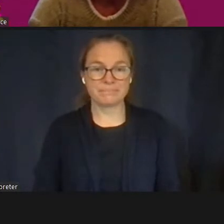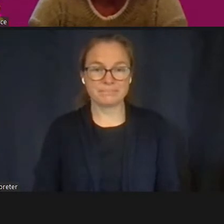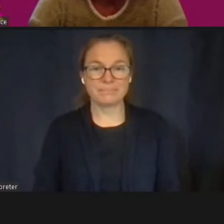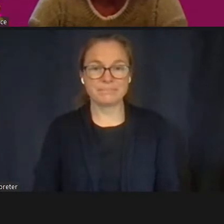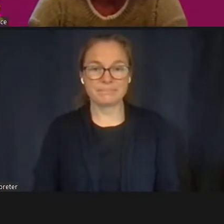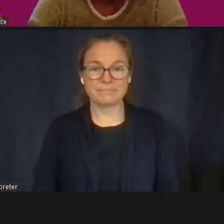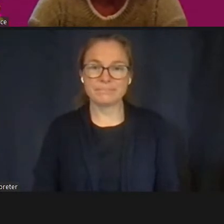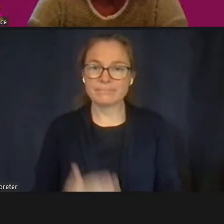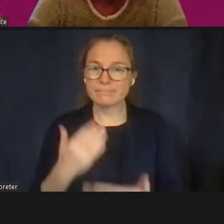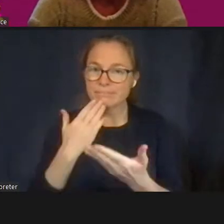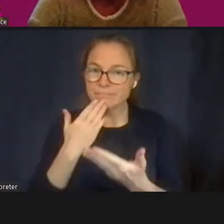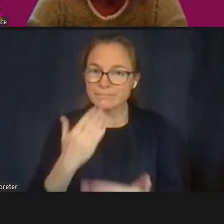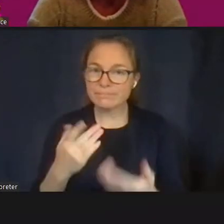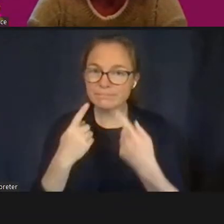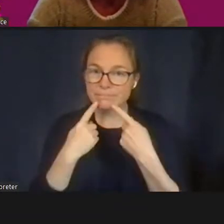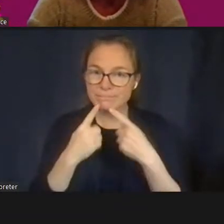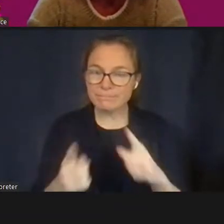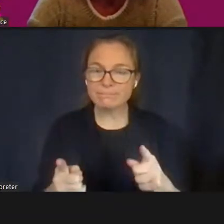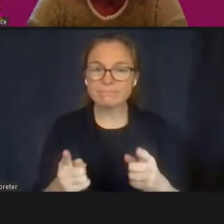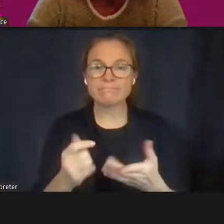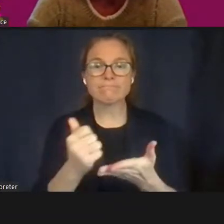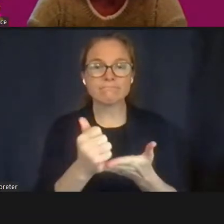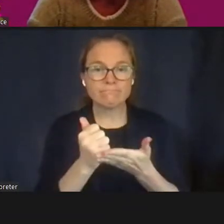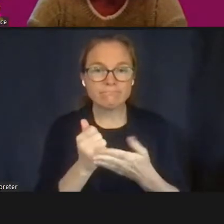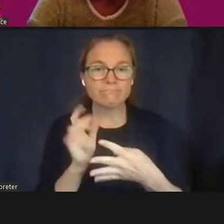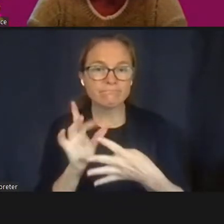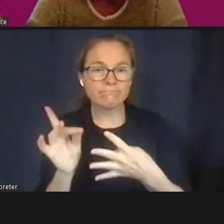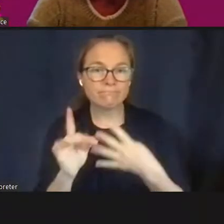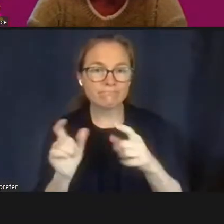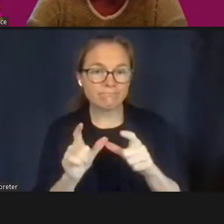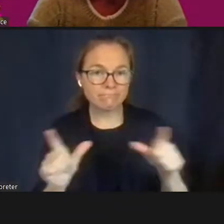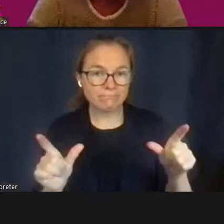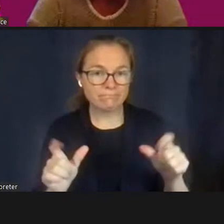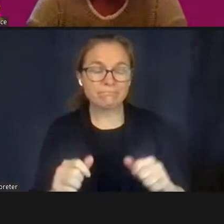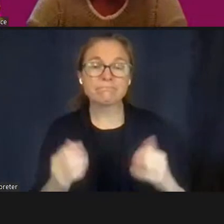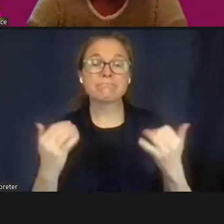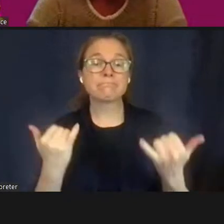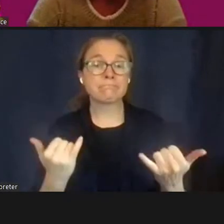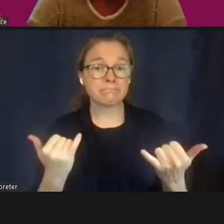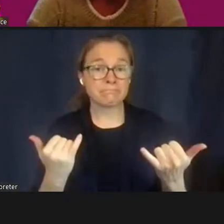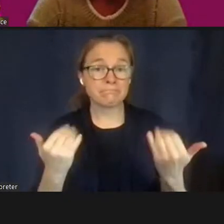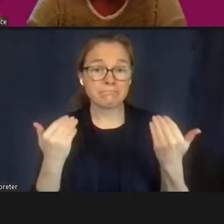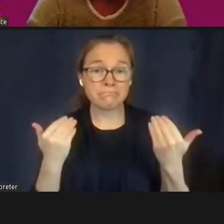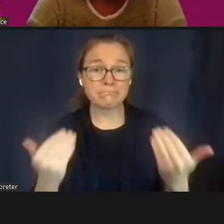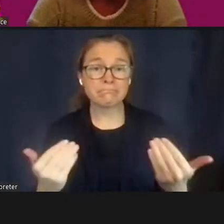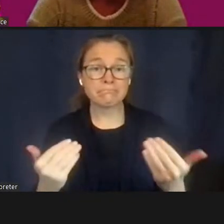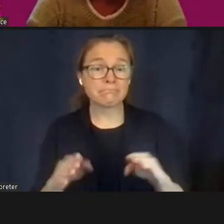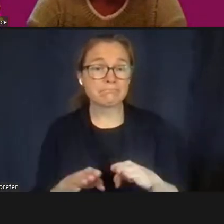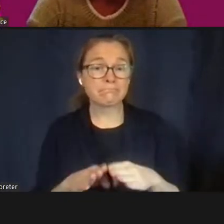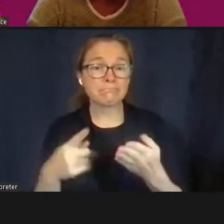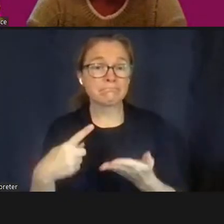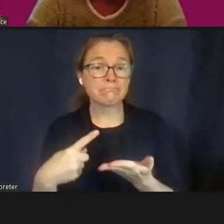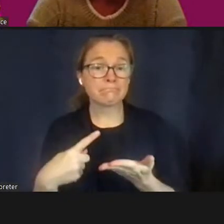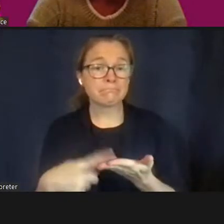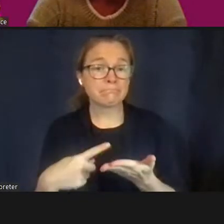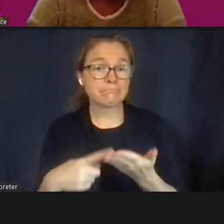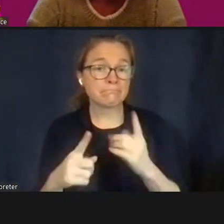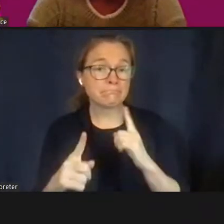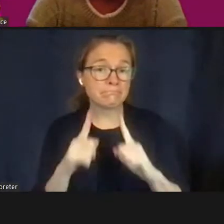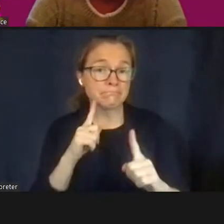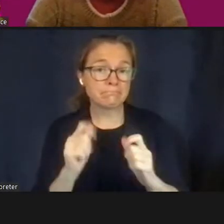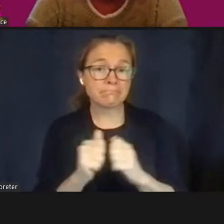Thank you, Victor, for that reminder. And now we can start in on our discussion, our conversation with our Board of